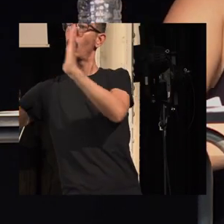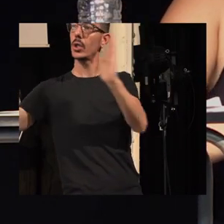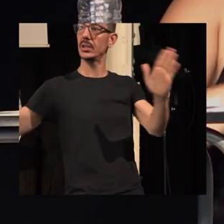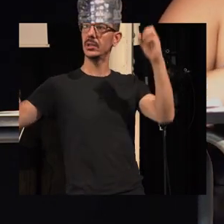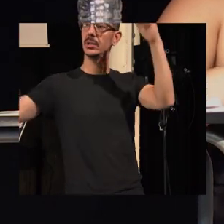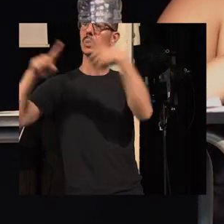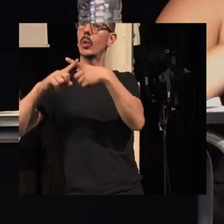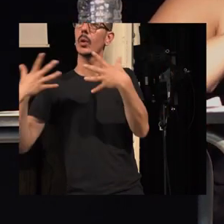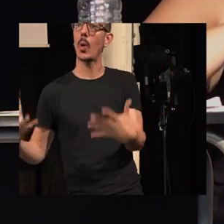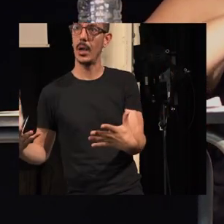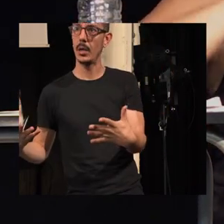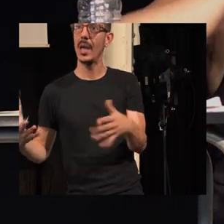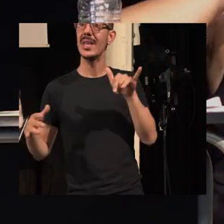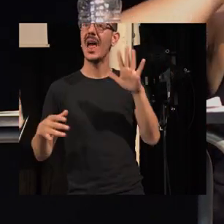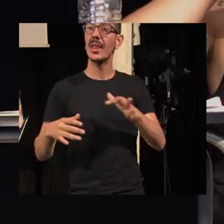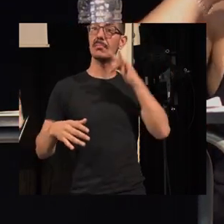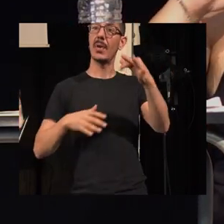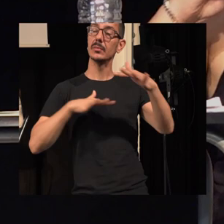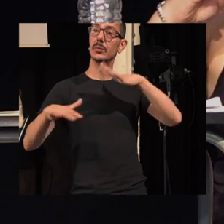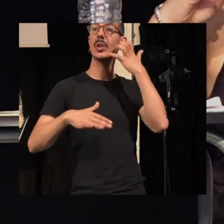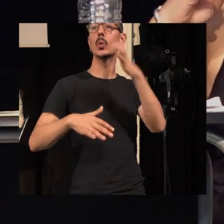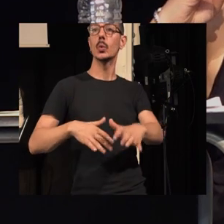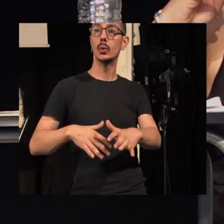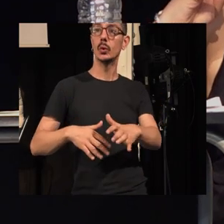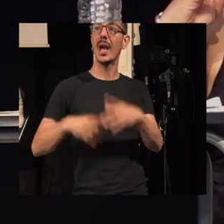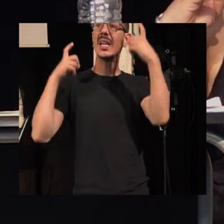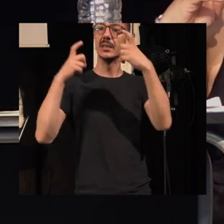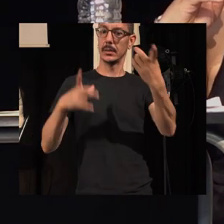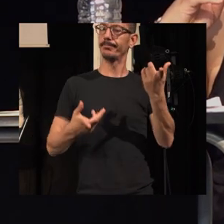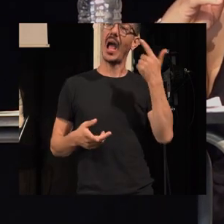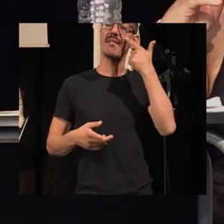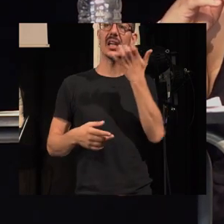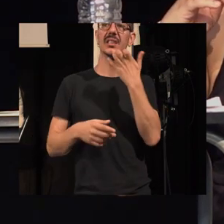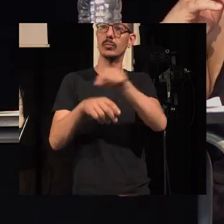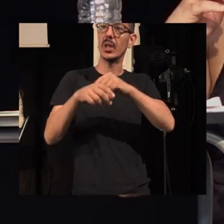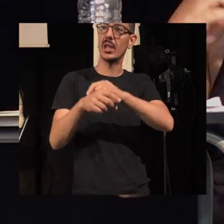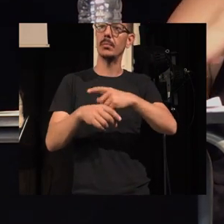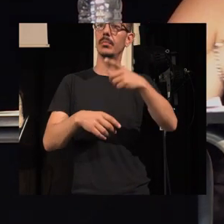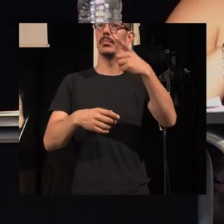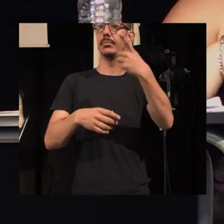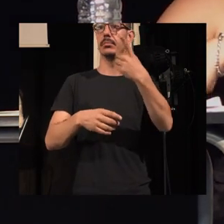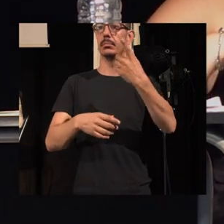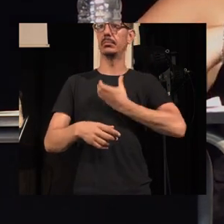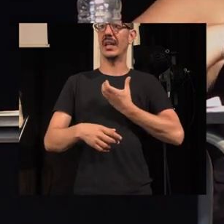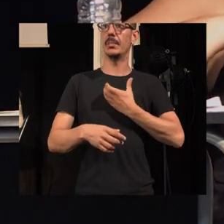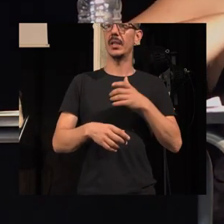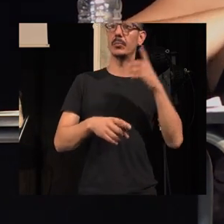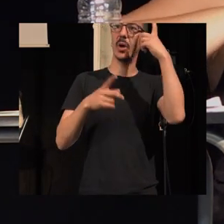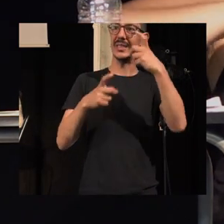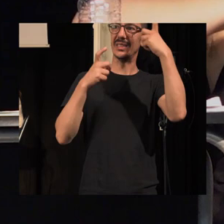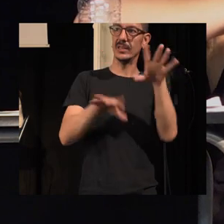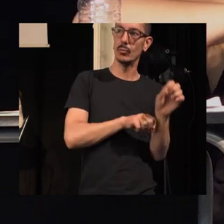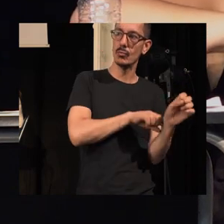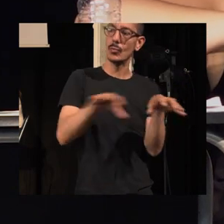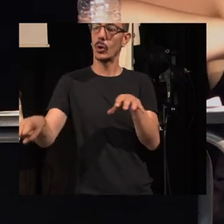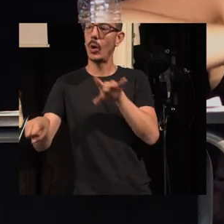posible revertir a través del municipalismo. A través del municipalismo de aquí ahora.